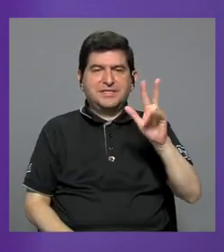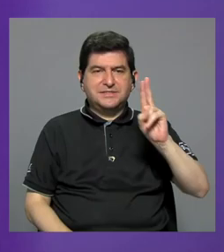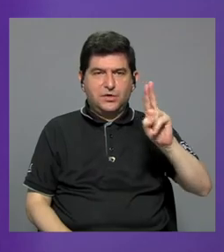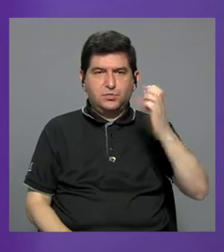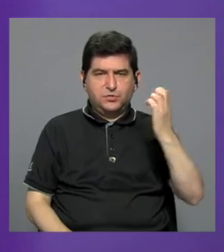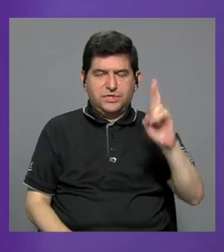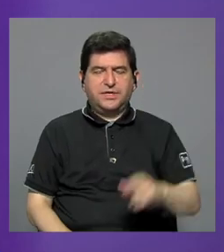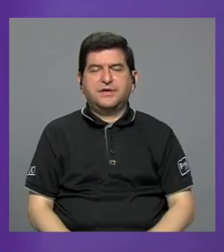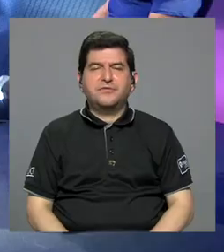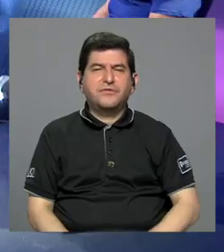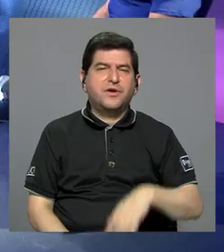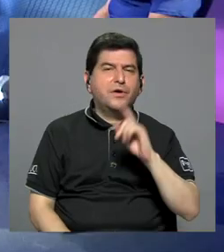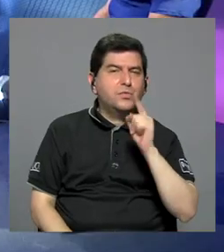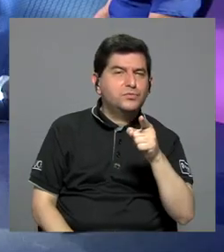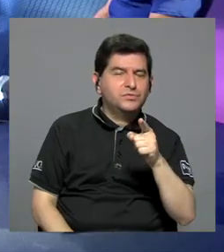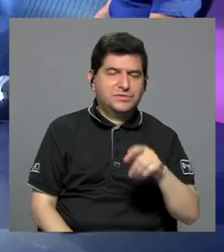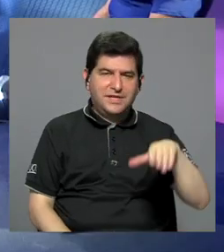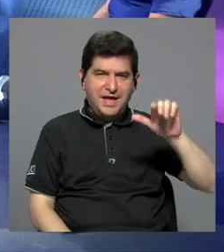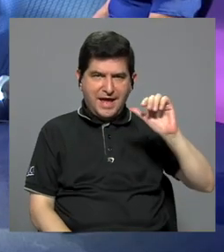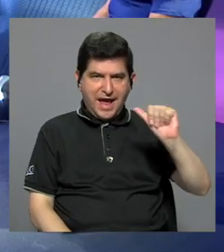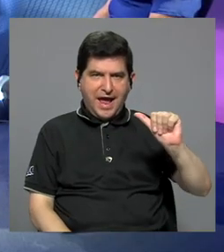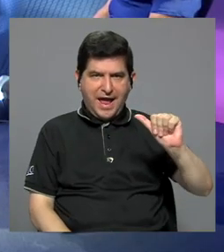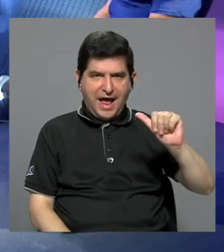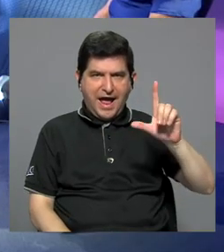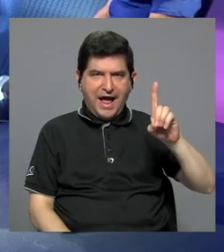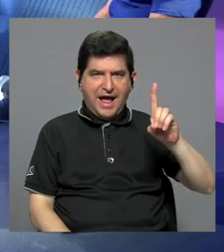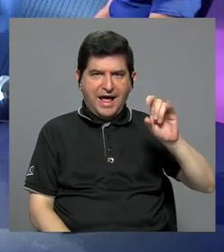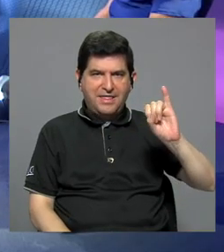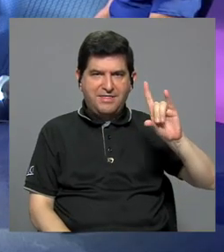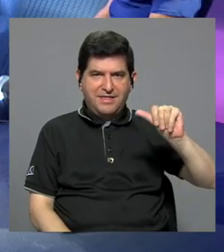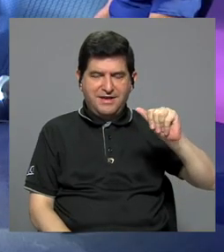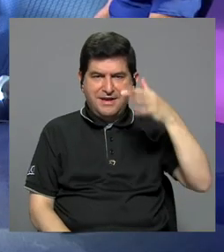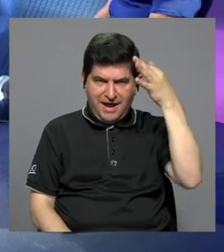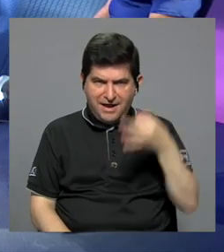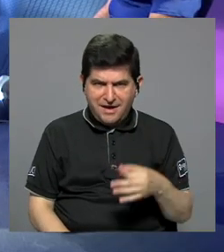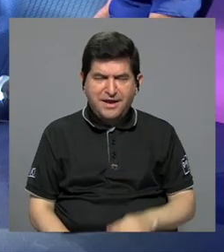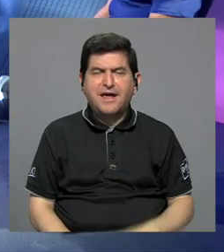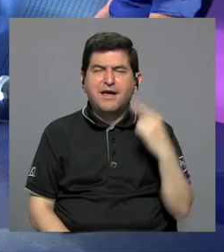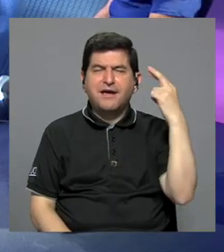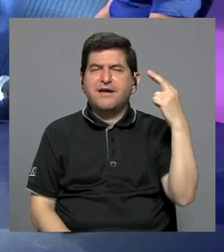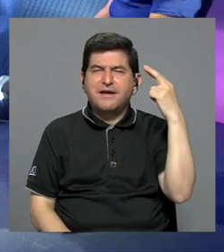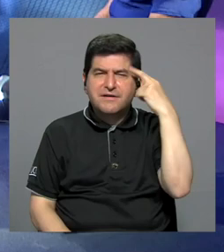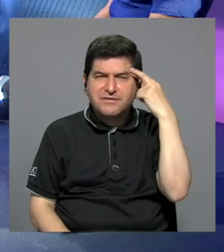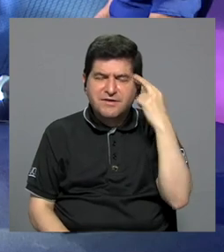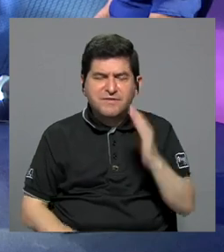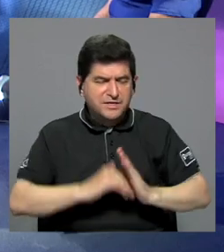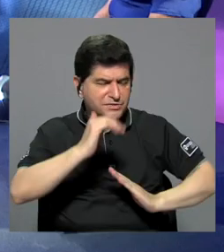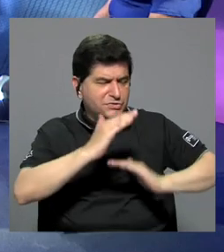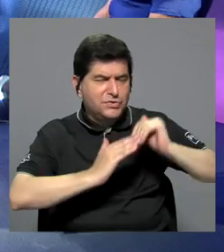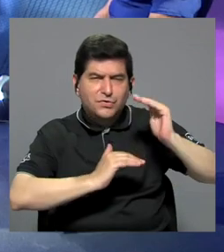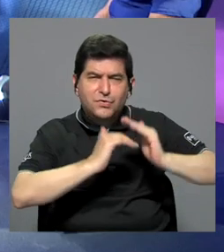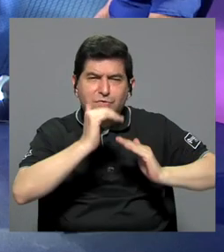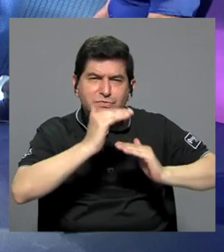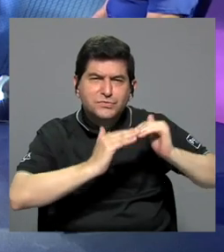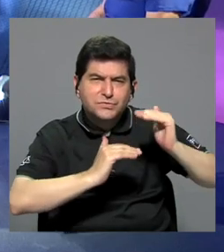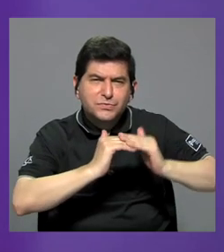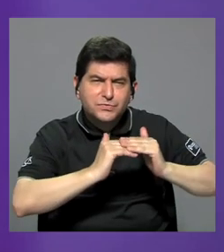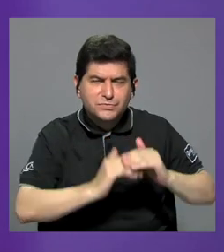Adilia, ¿cómo consideras vos que esto podría implicar una reflexión para una